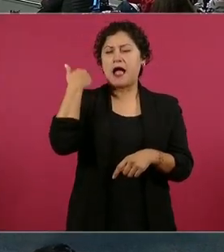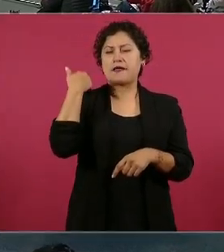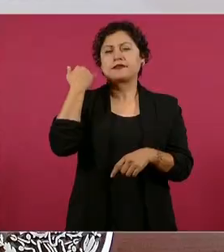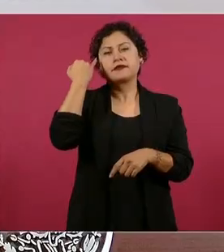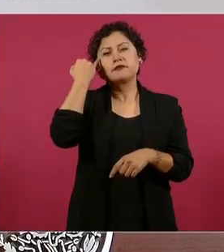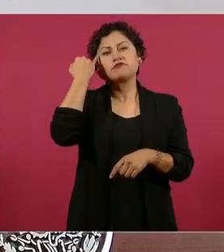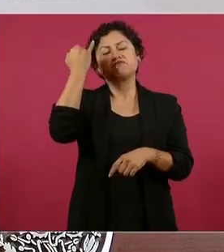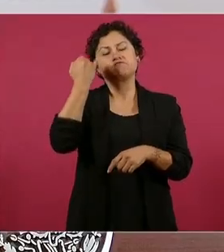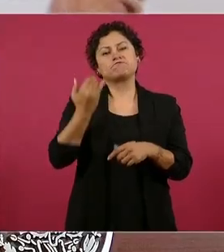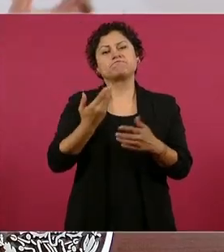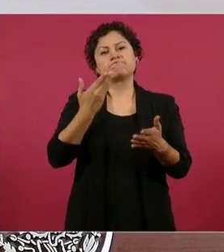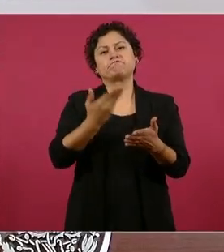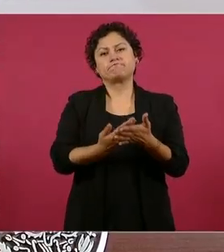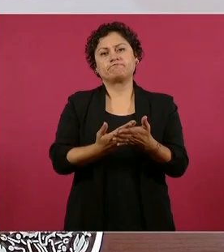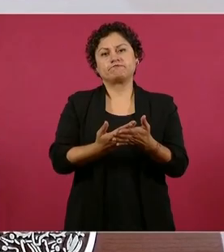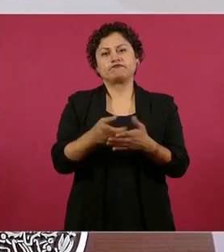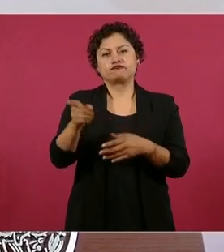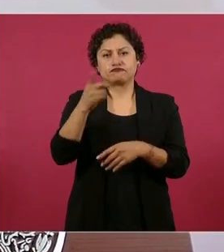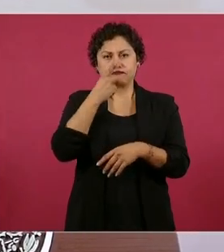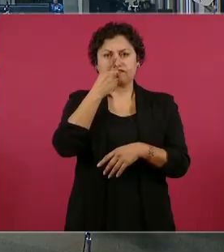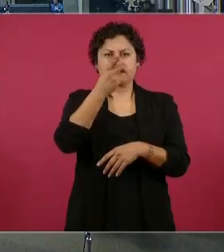de que se recogiera